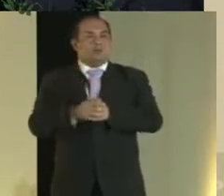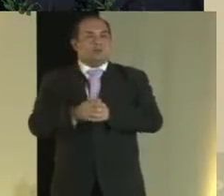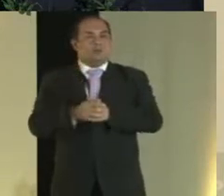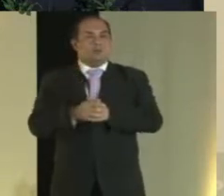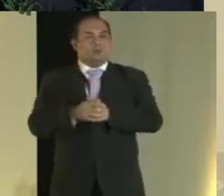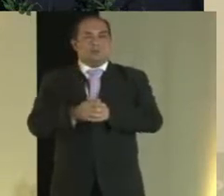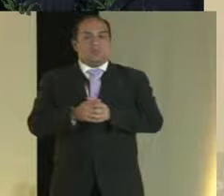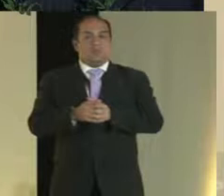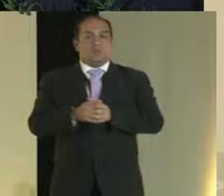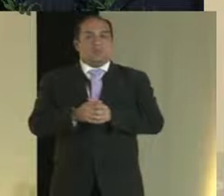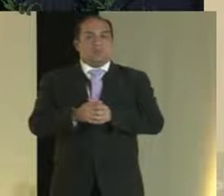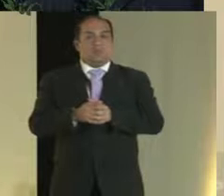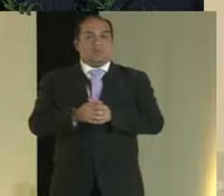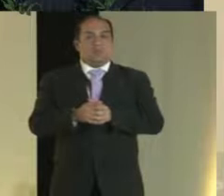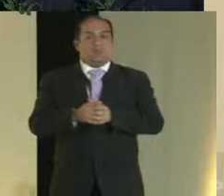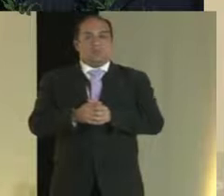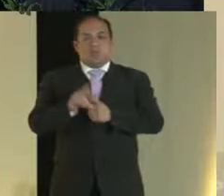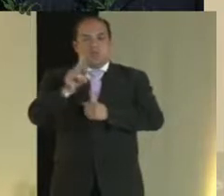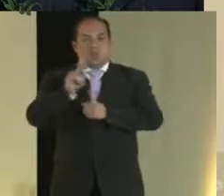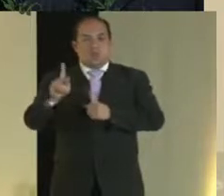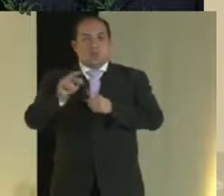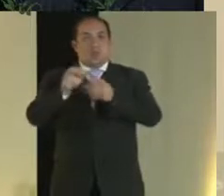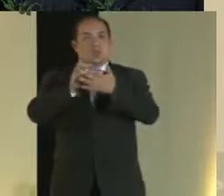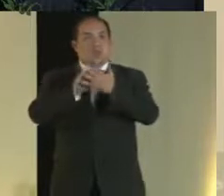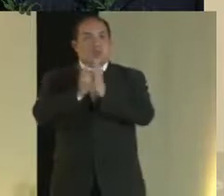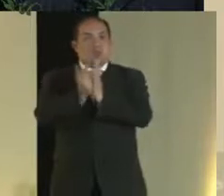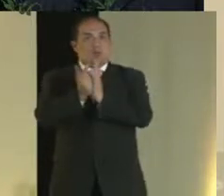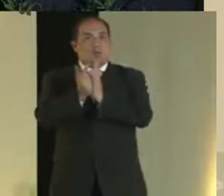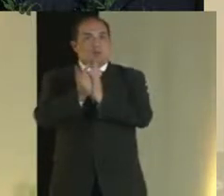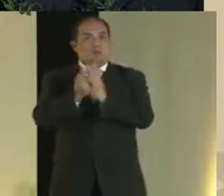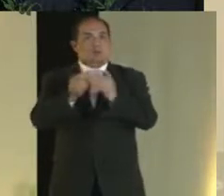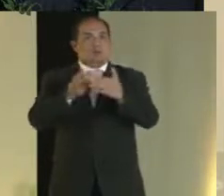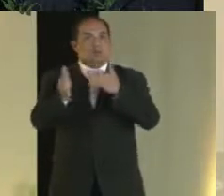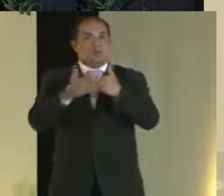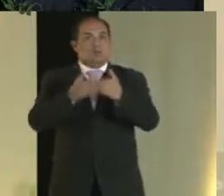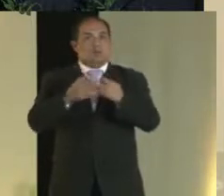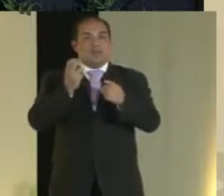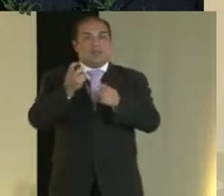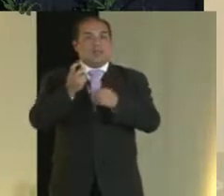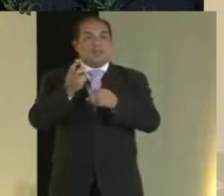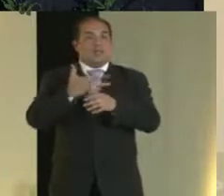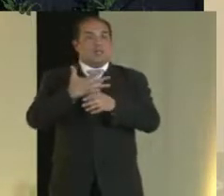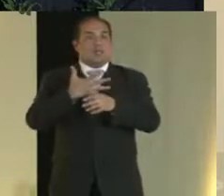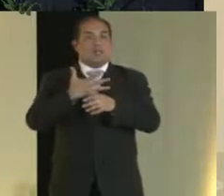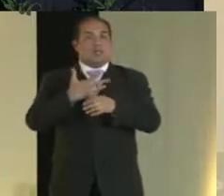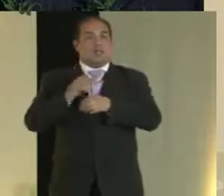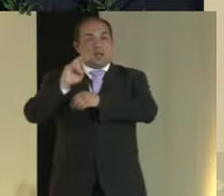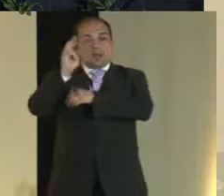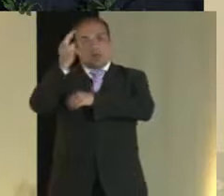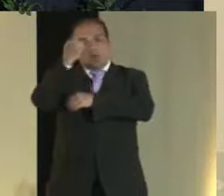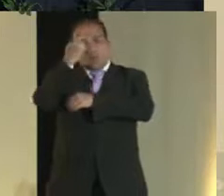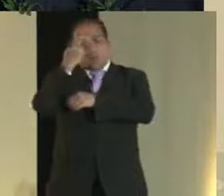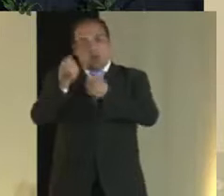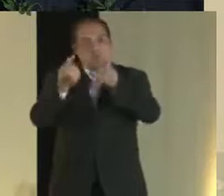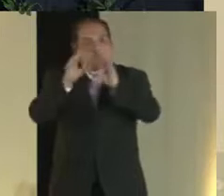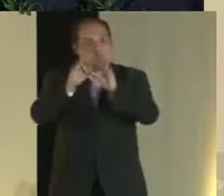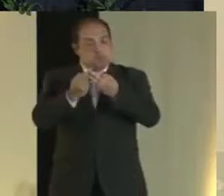textos recientemente sobre el tema, es repasar de alguna manera este tema que nos está